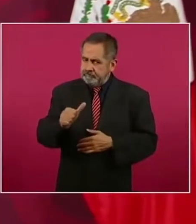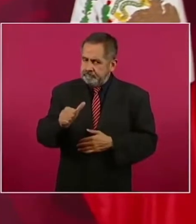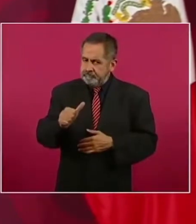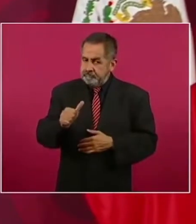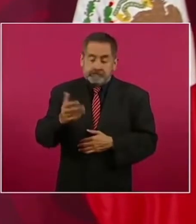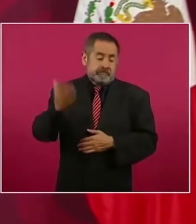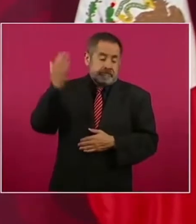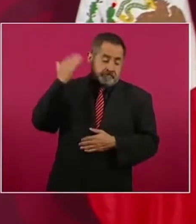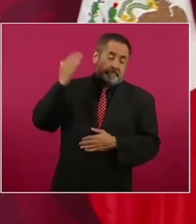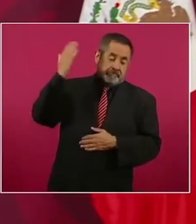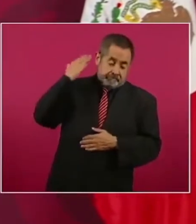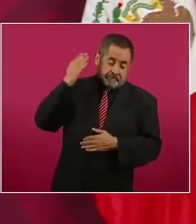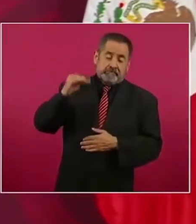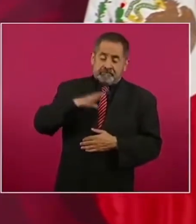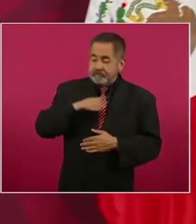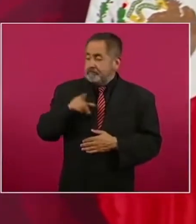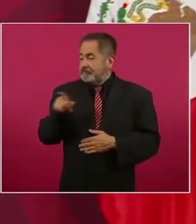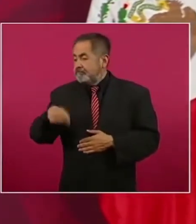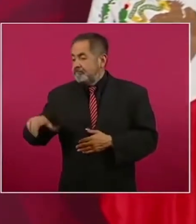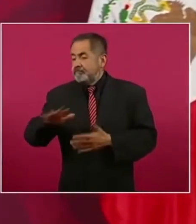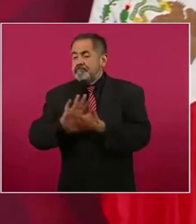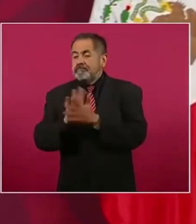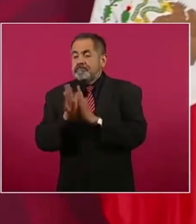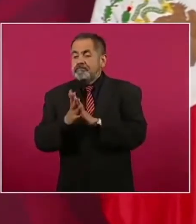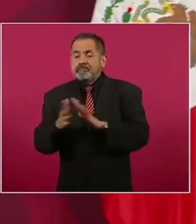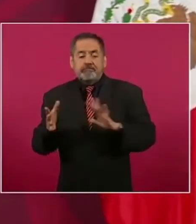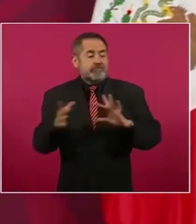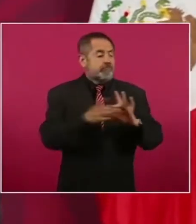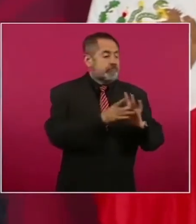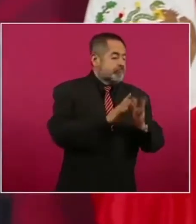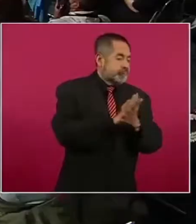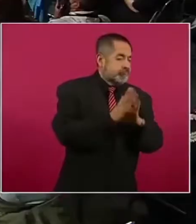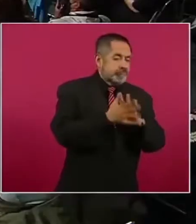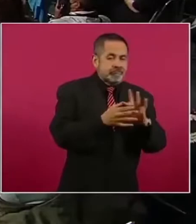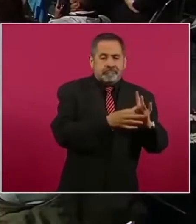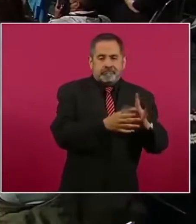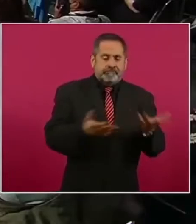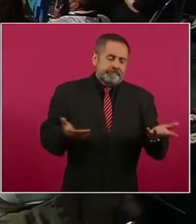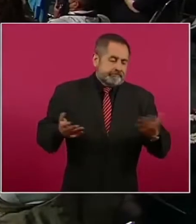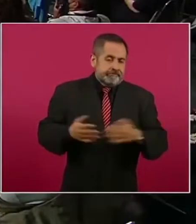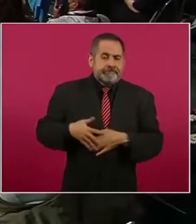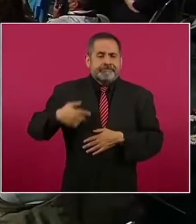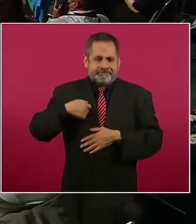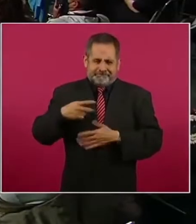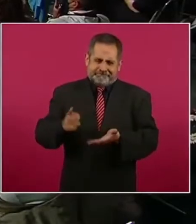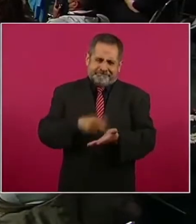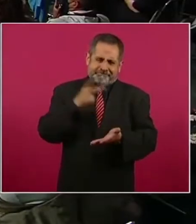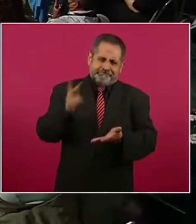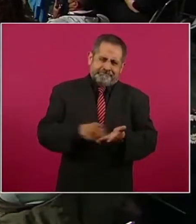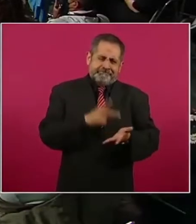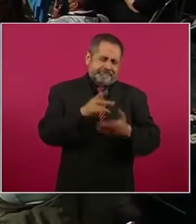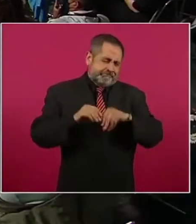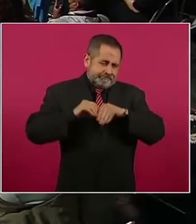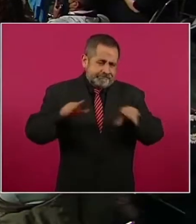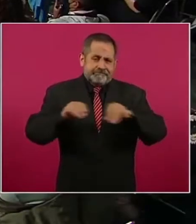Me he cansado de decirlo, pero eso no aparece en el